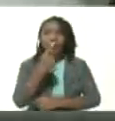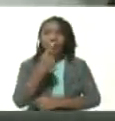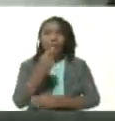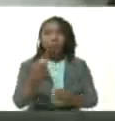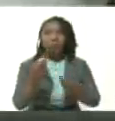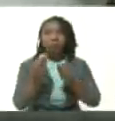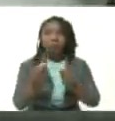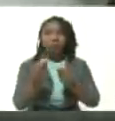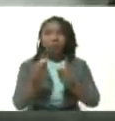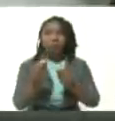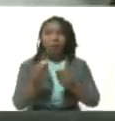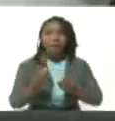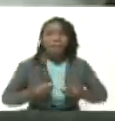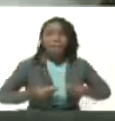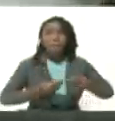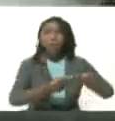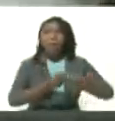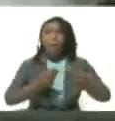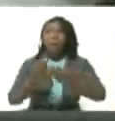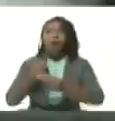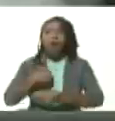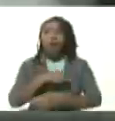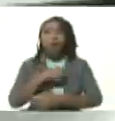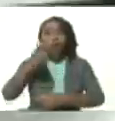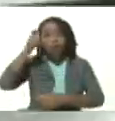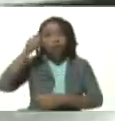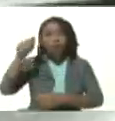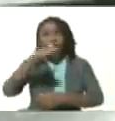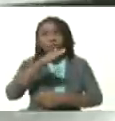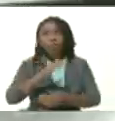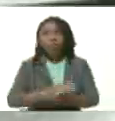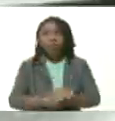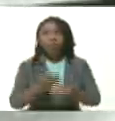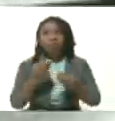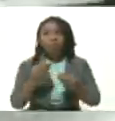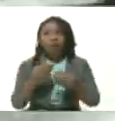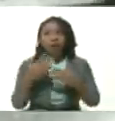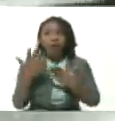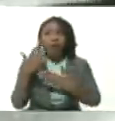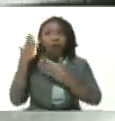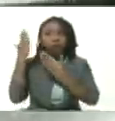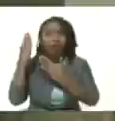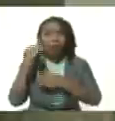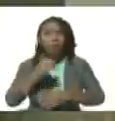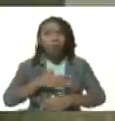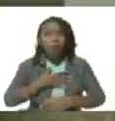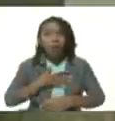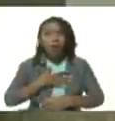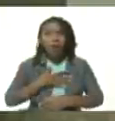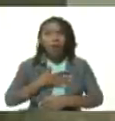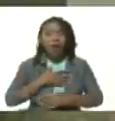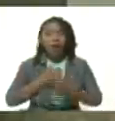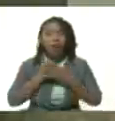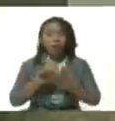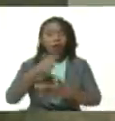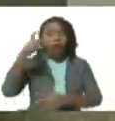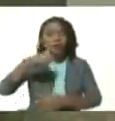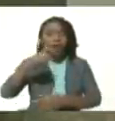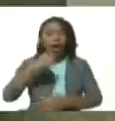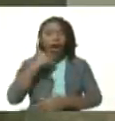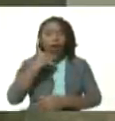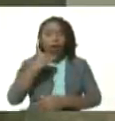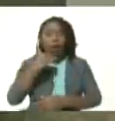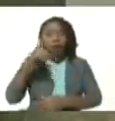para surtir a nuestro pueblo para que ellos puedan cubrir sus necesidades cuando tengan